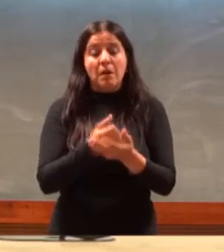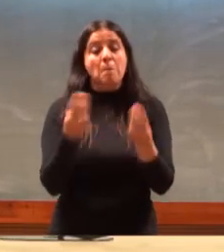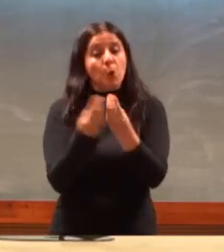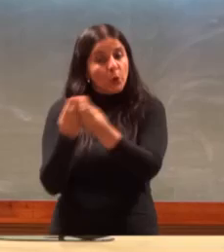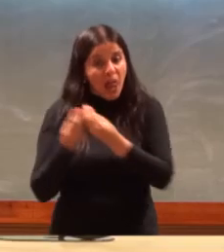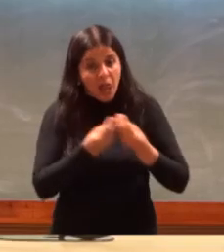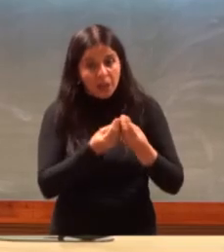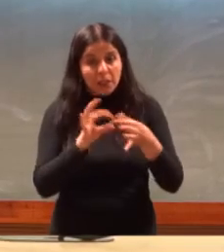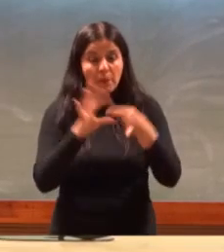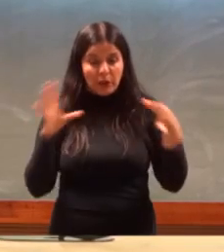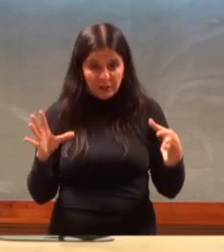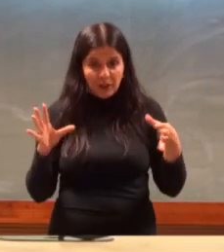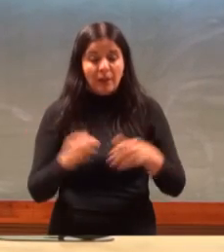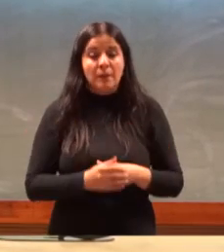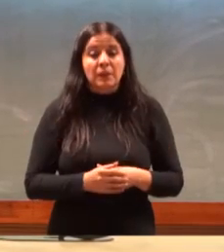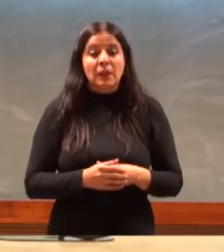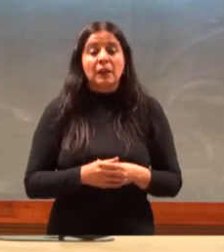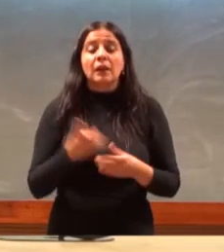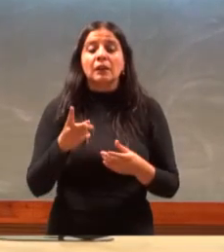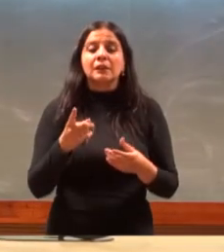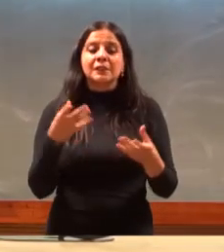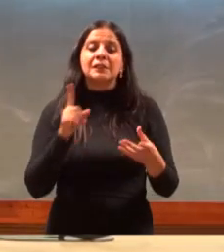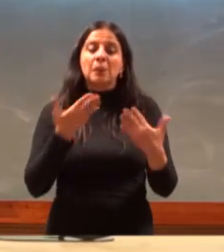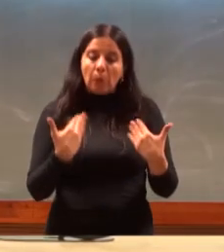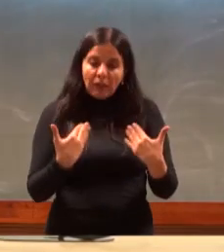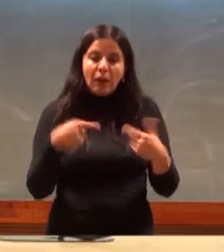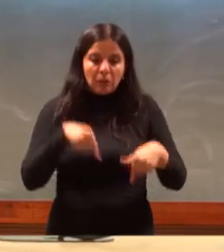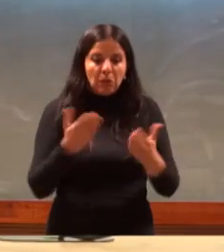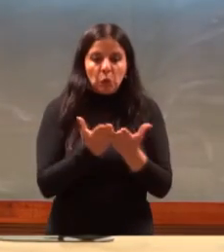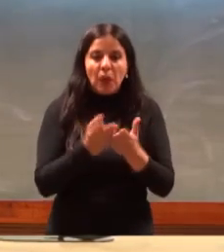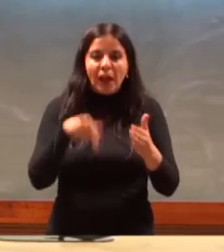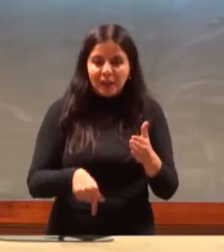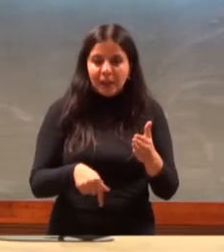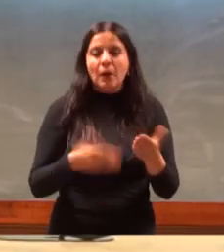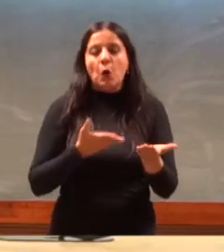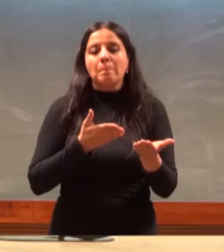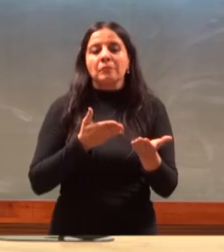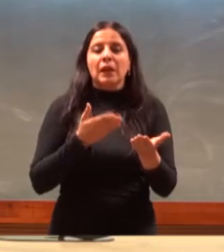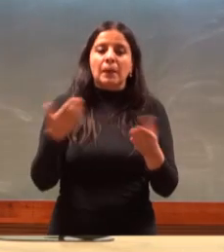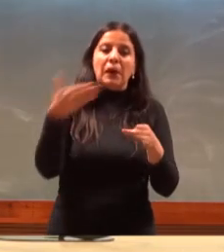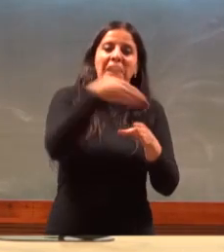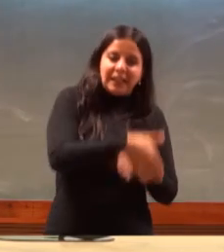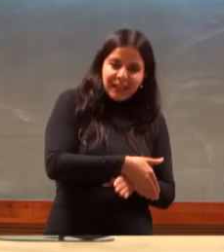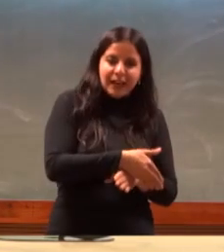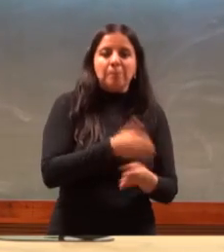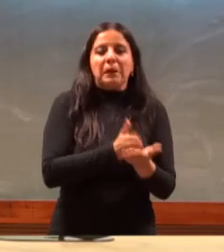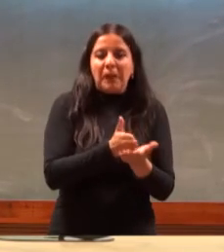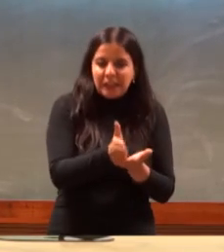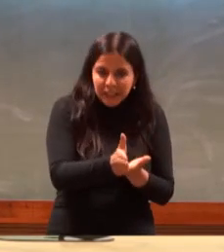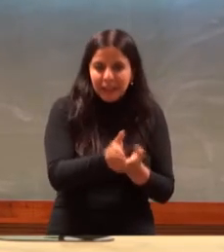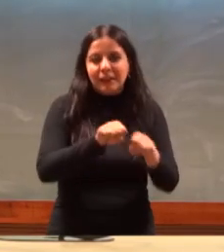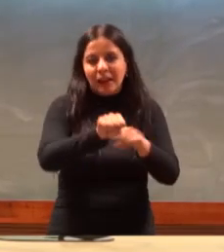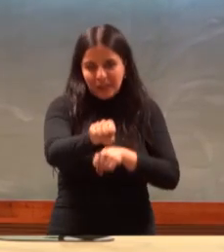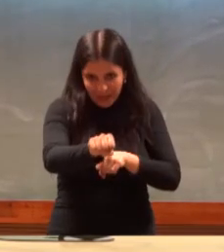políticas que garanticen el ingreso permanencia Y egreso de todos quienes aspiren estudiar aquí mayor equidad y autonomía en y entre todas las unidades